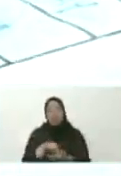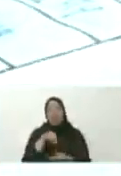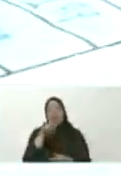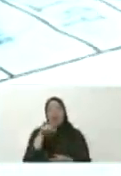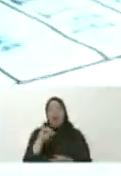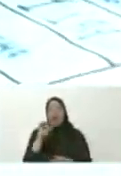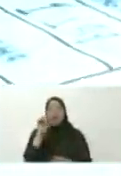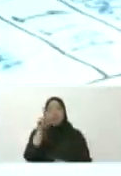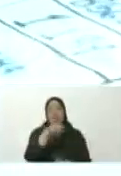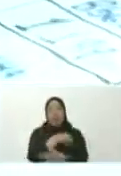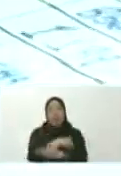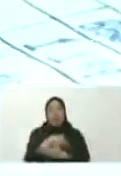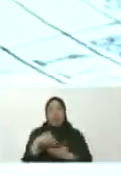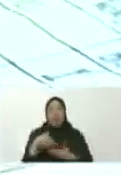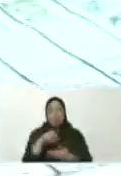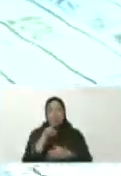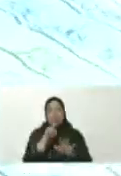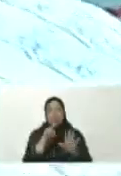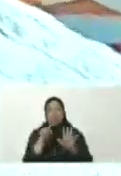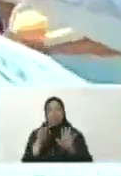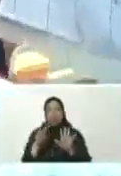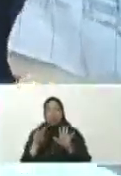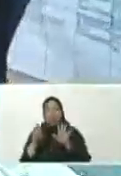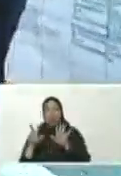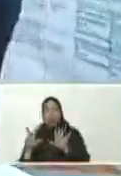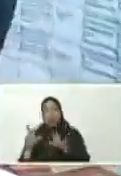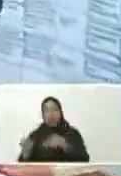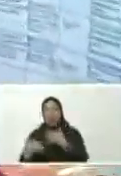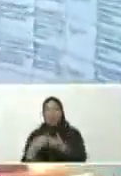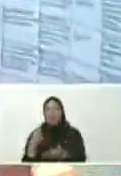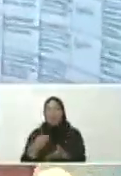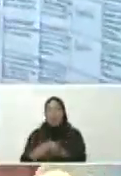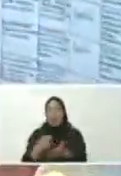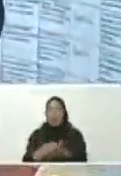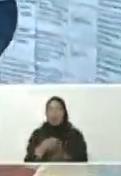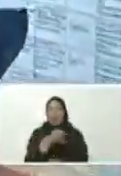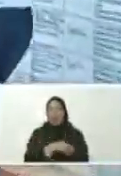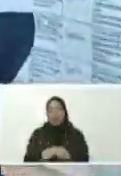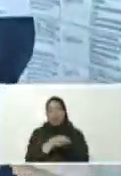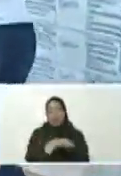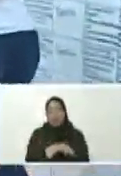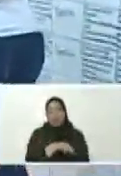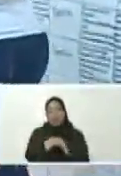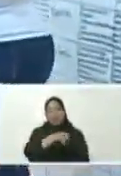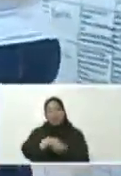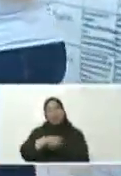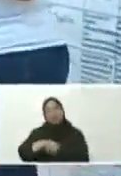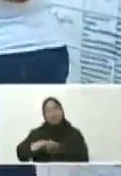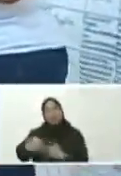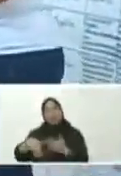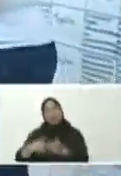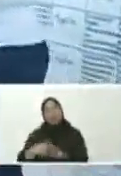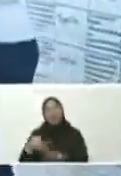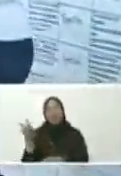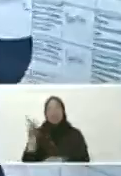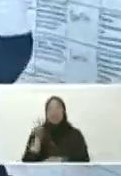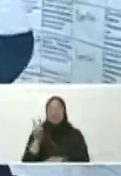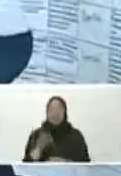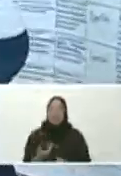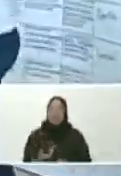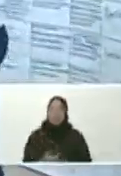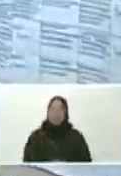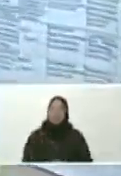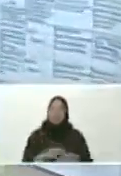1.117.383 que aplica el gobierno nacional a través de la inversión social del Somos Venezuela, que lo aplicamos en todas las comunidades pertinentes.